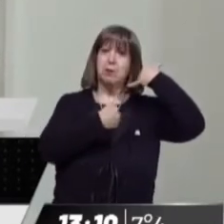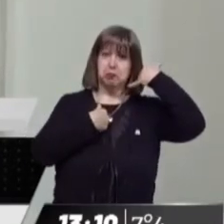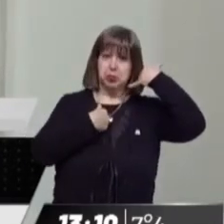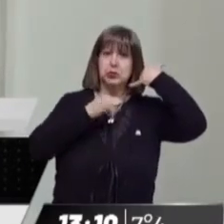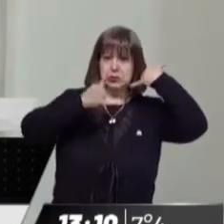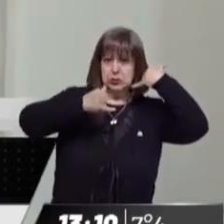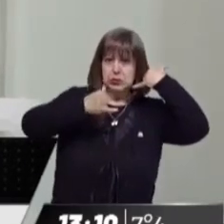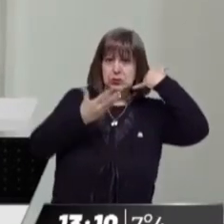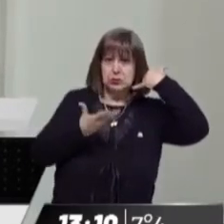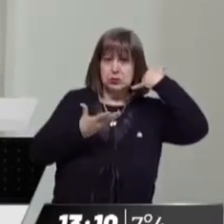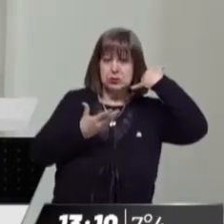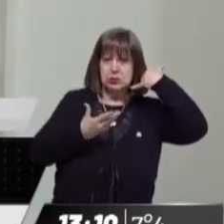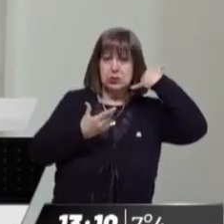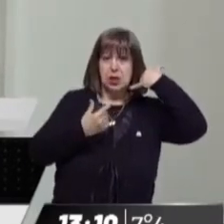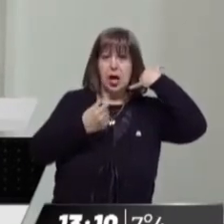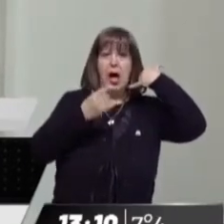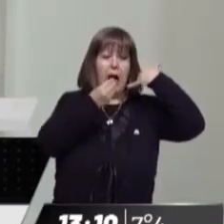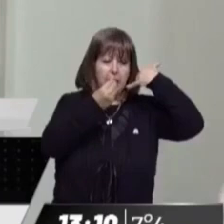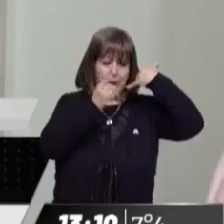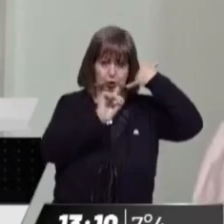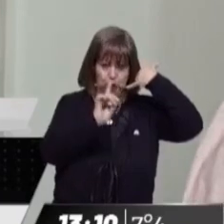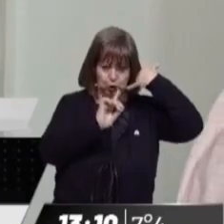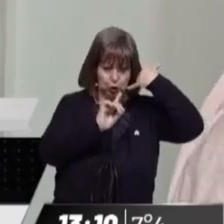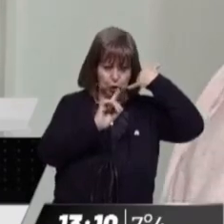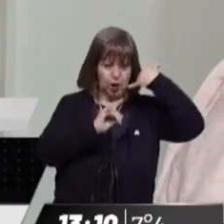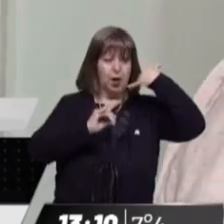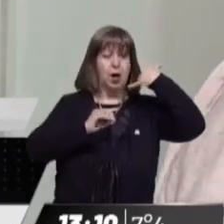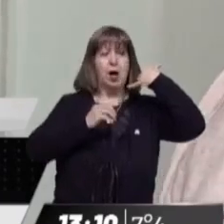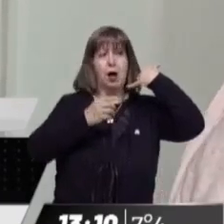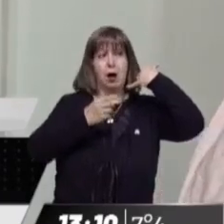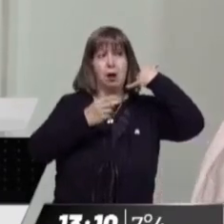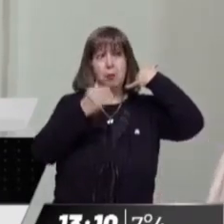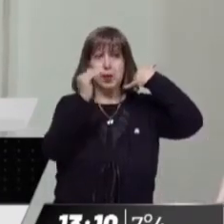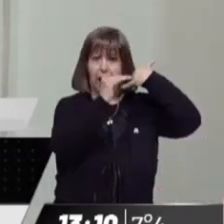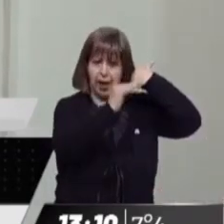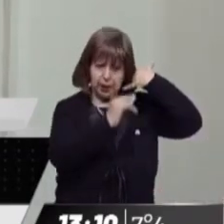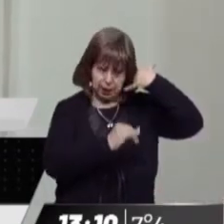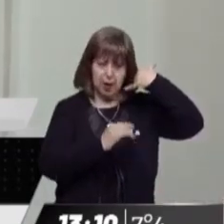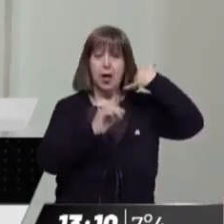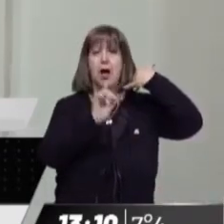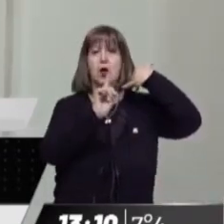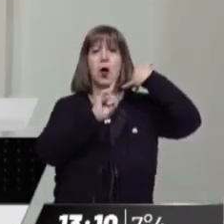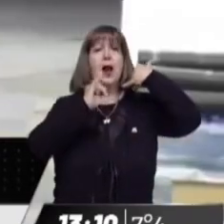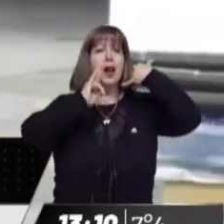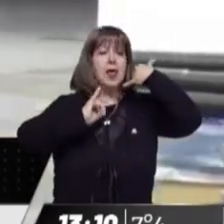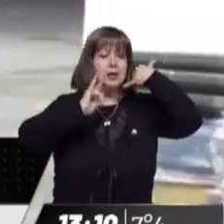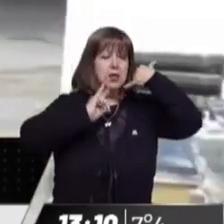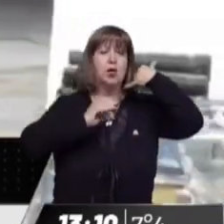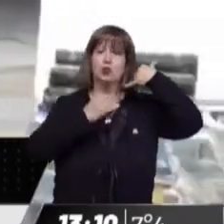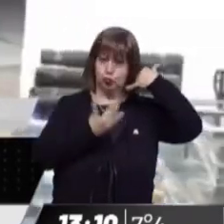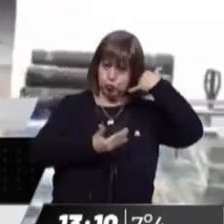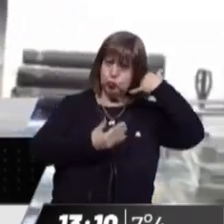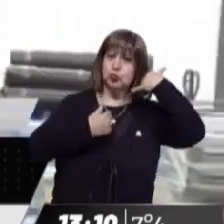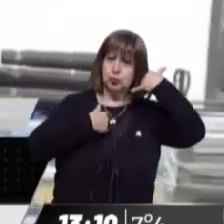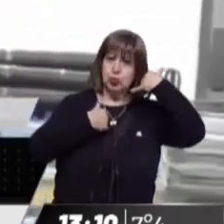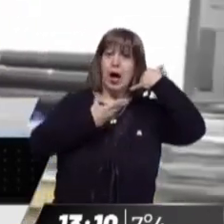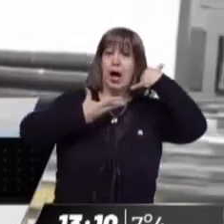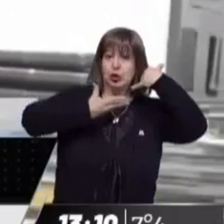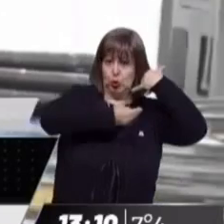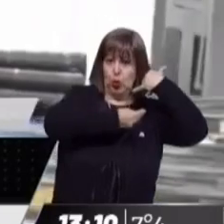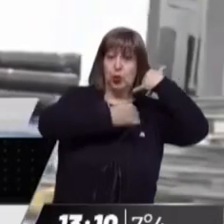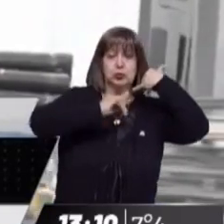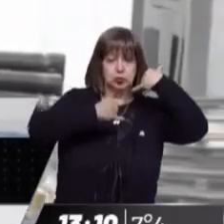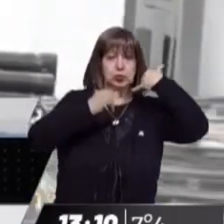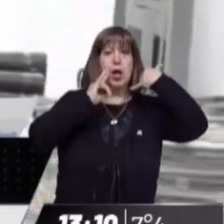distribución de, no alimentos, porque sé que hay muchos alimentos de mucha variedad, pero sí en la distribución de la leche.